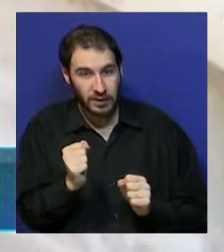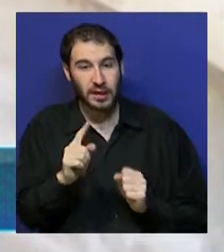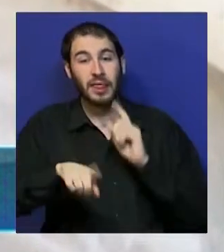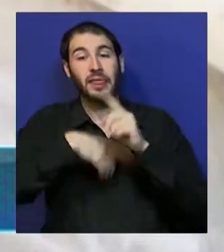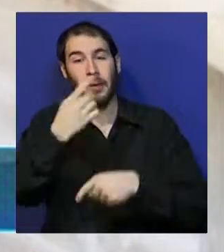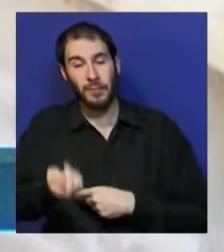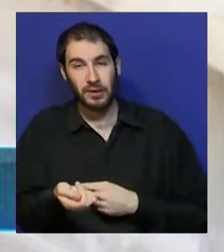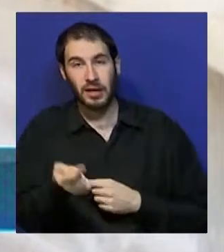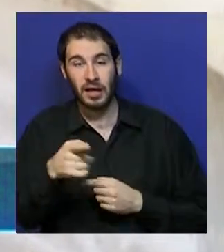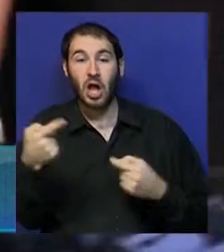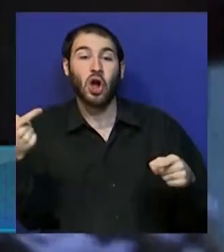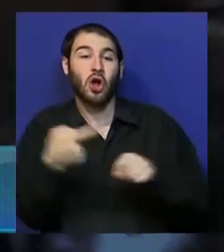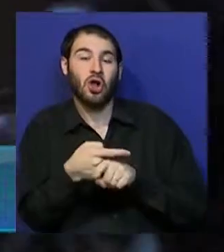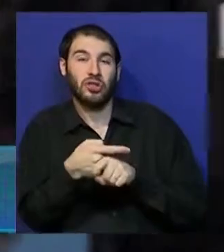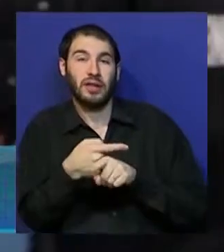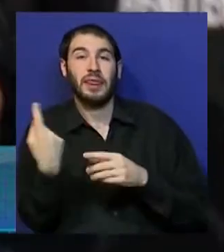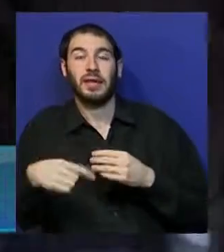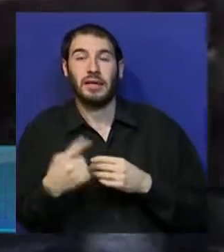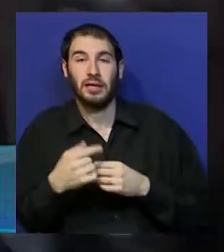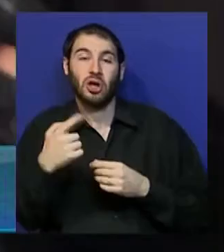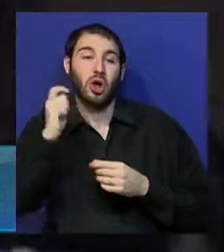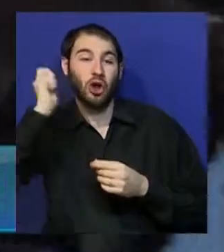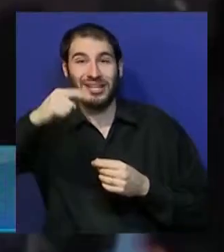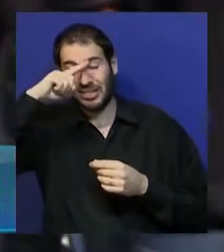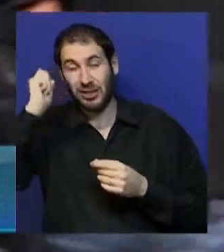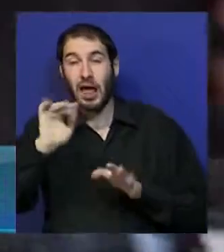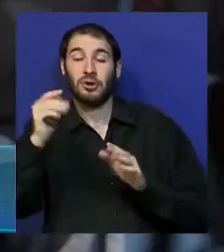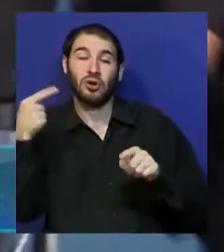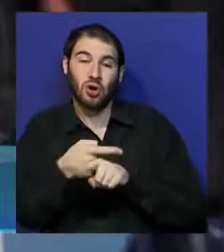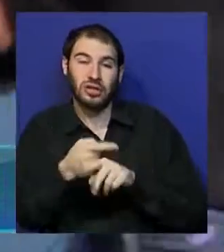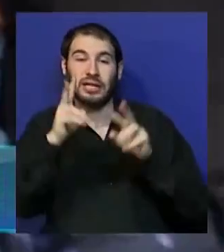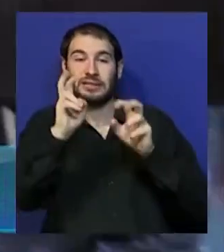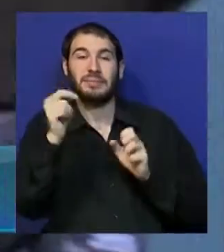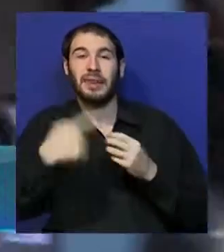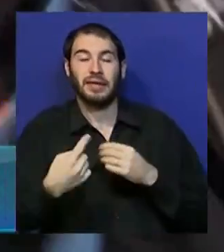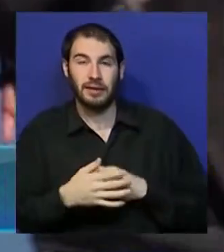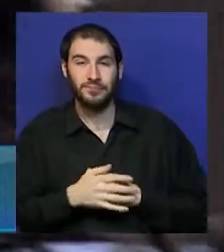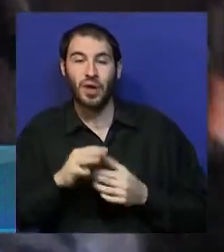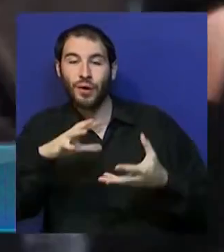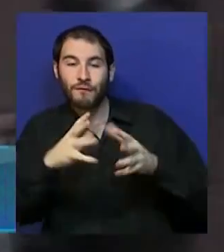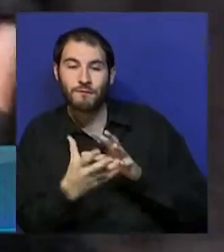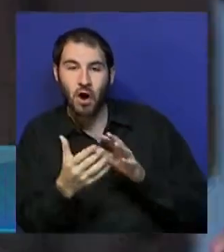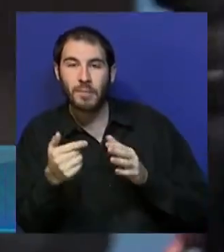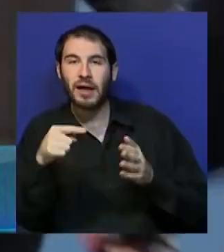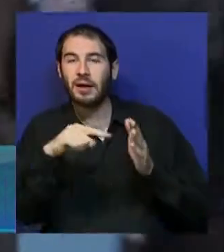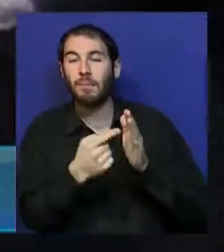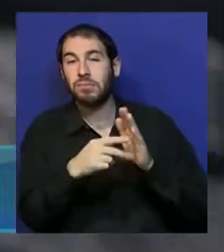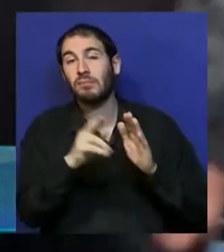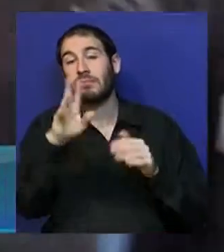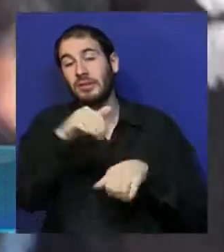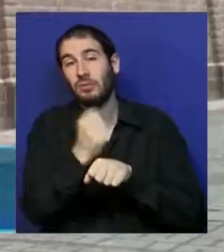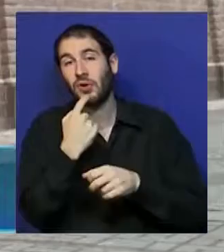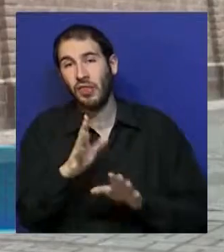esté en contra de lo que disponga la Corte Nacional sobre la forma de aplicar este instituto de la prisión